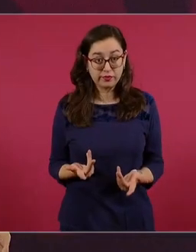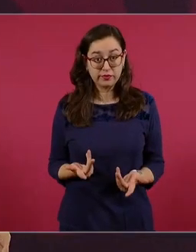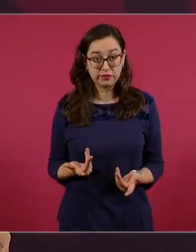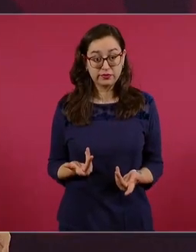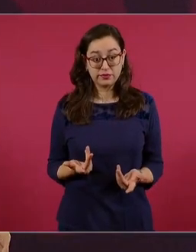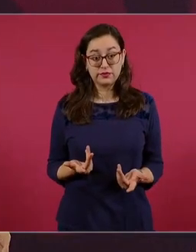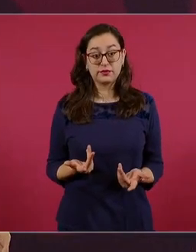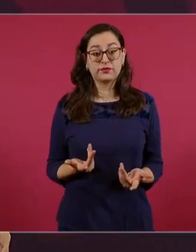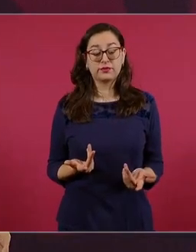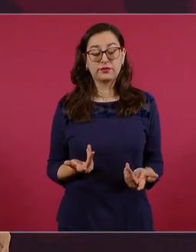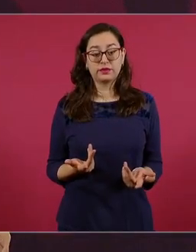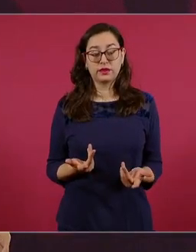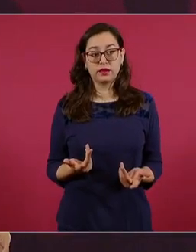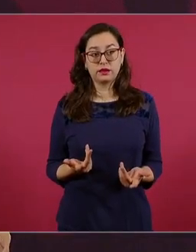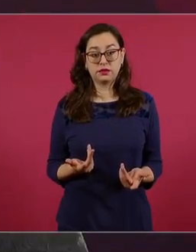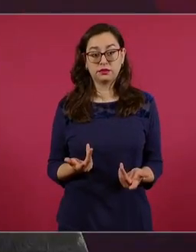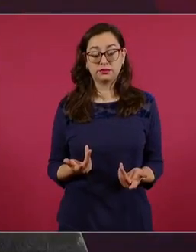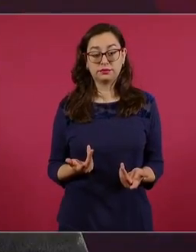ya